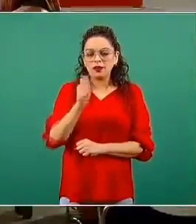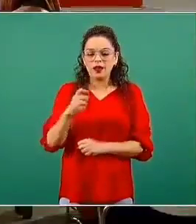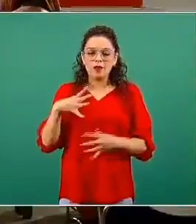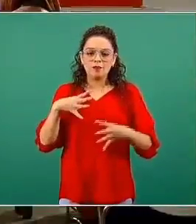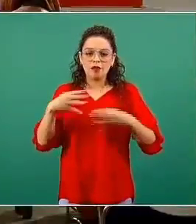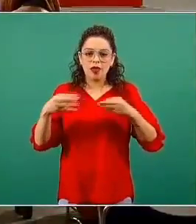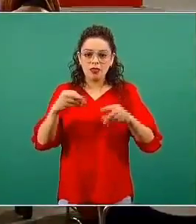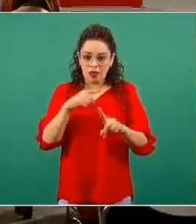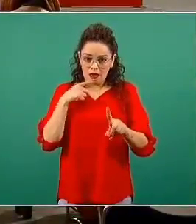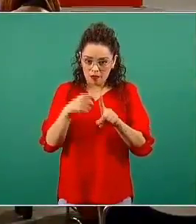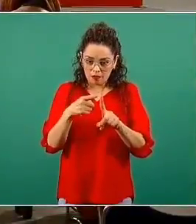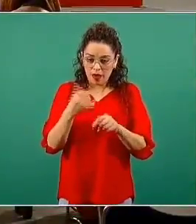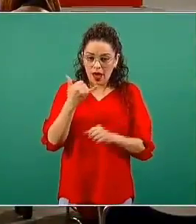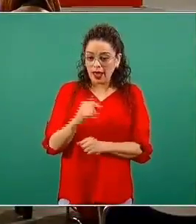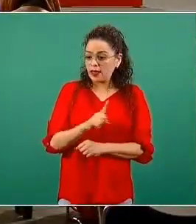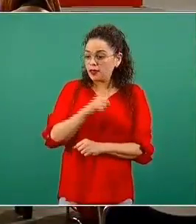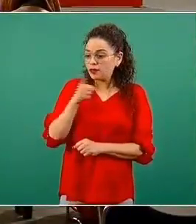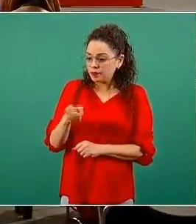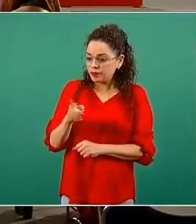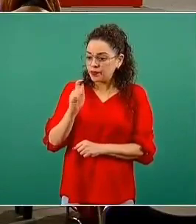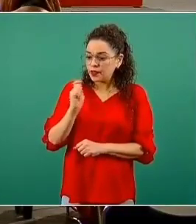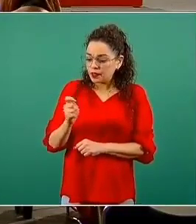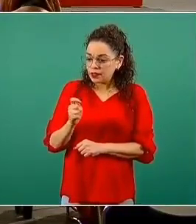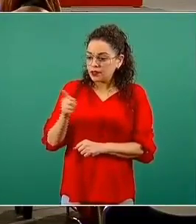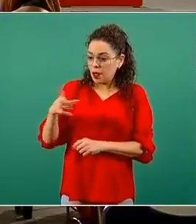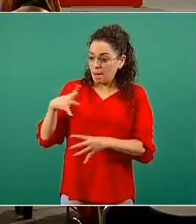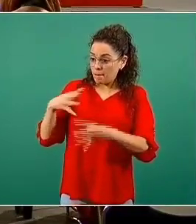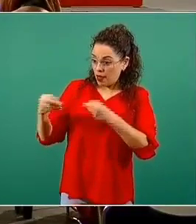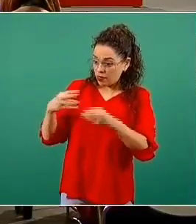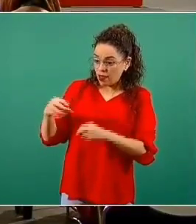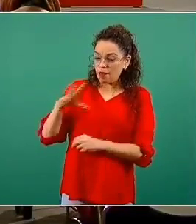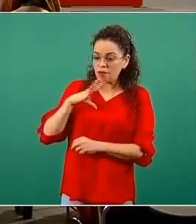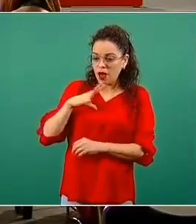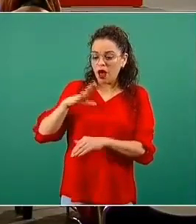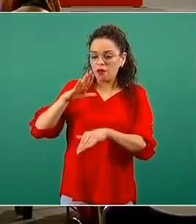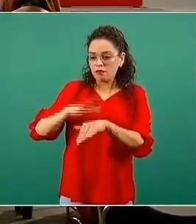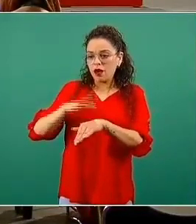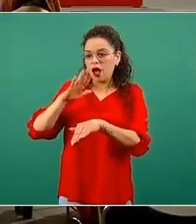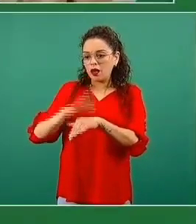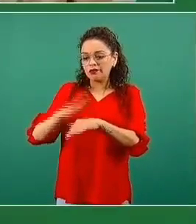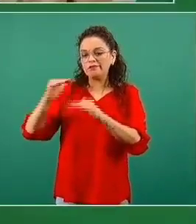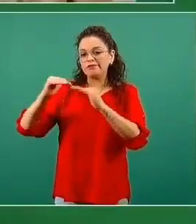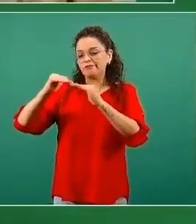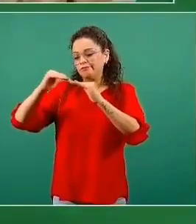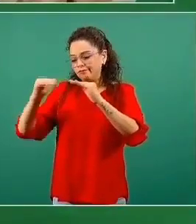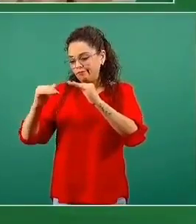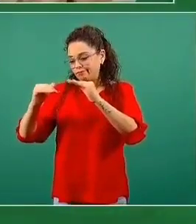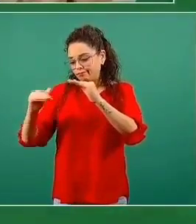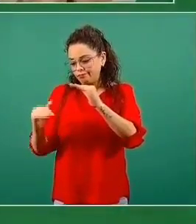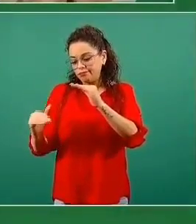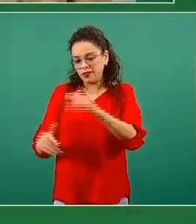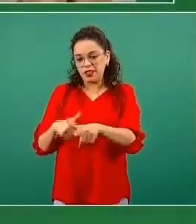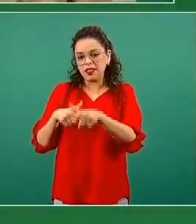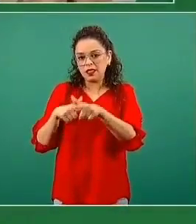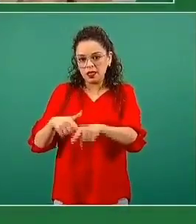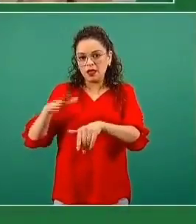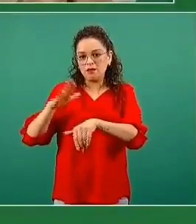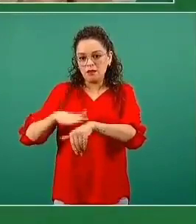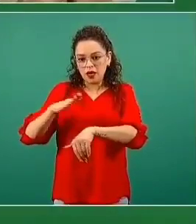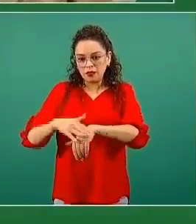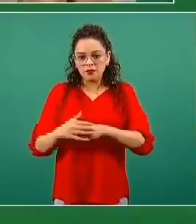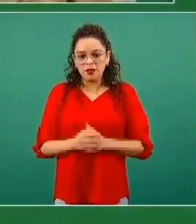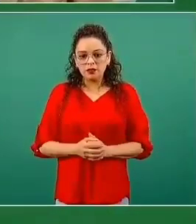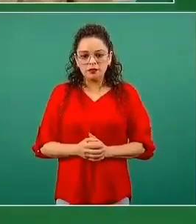tiene un impacto en aumentar la desigualdad. Y me refiero a que sabemos